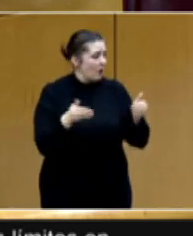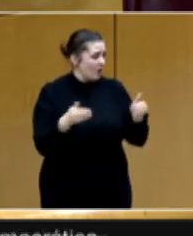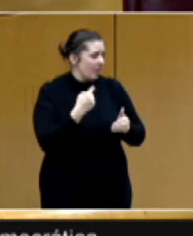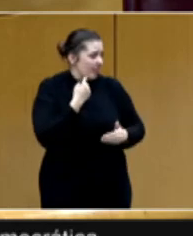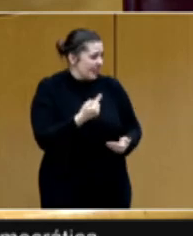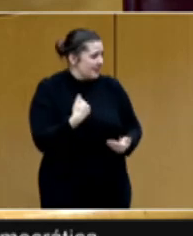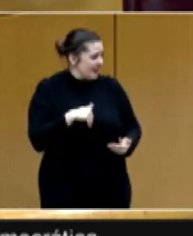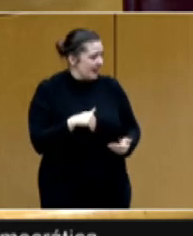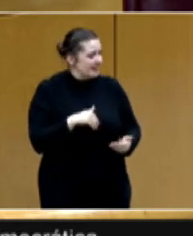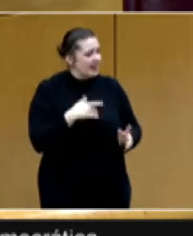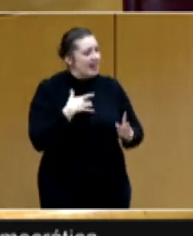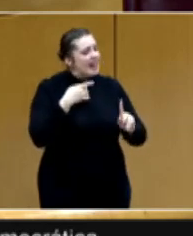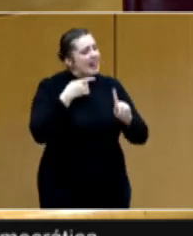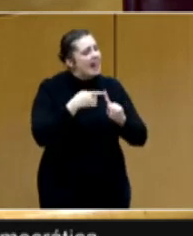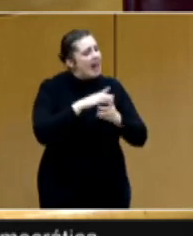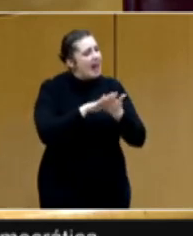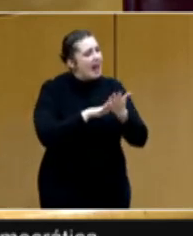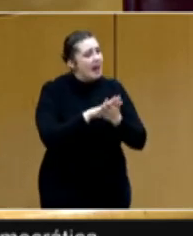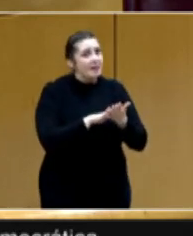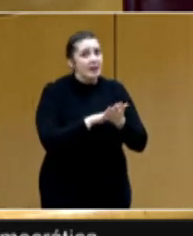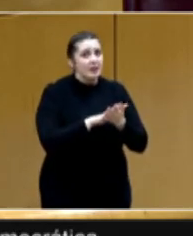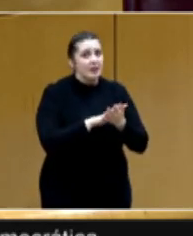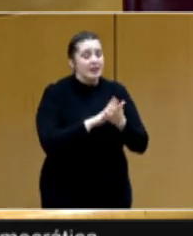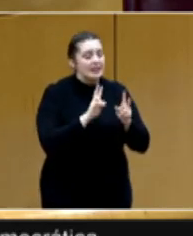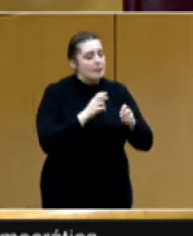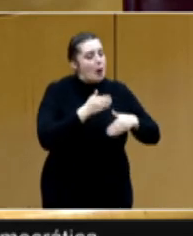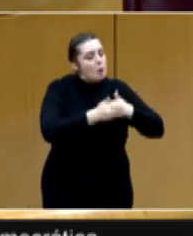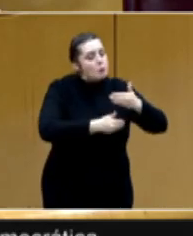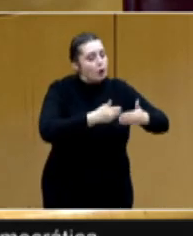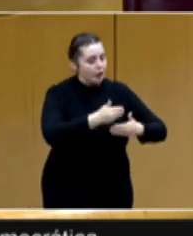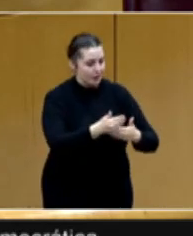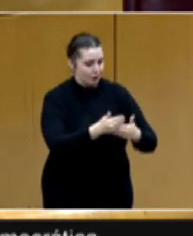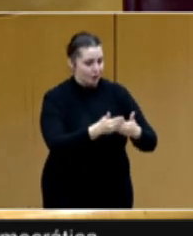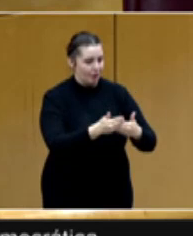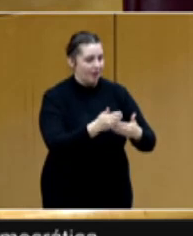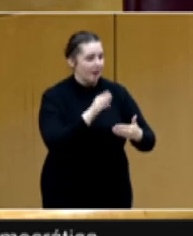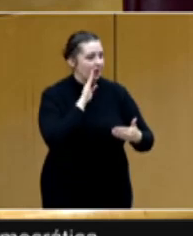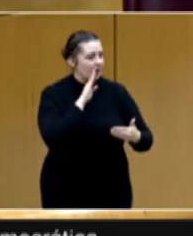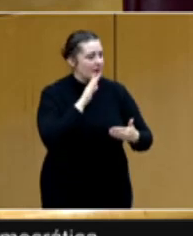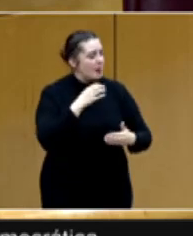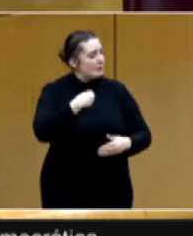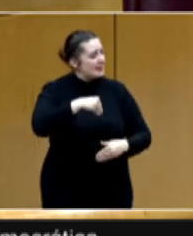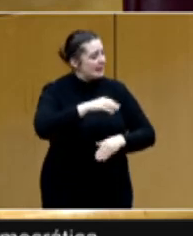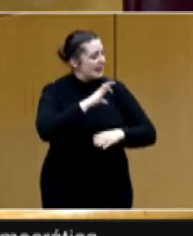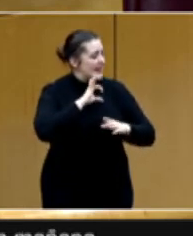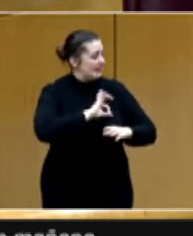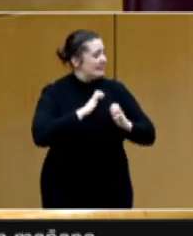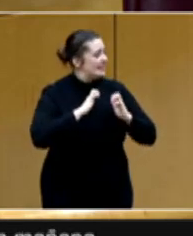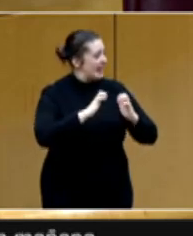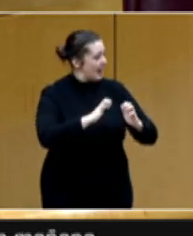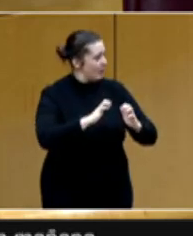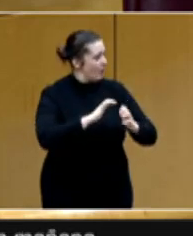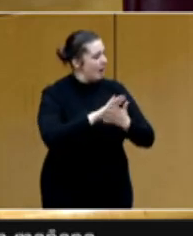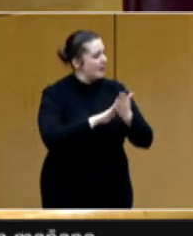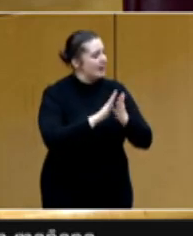esas referencias a las leyes proceso esa referencia que ha hecho el presidente del senado a un marco de